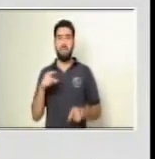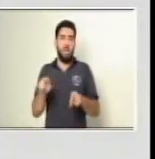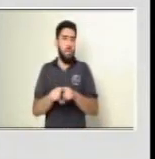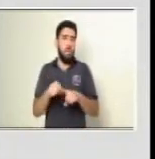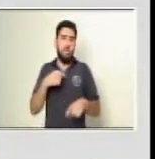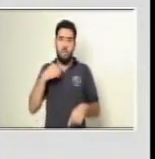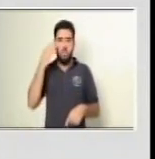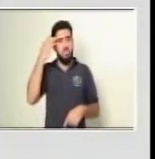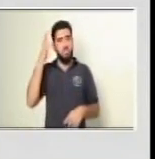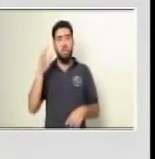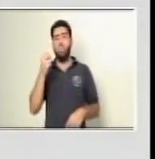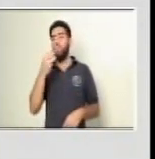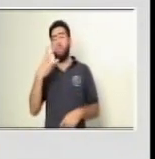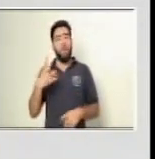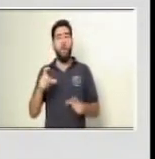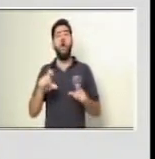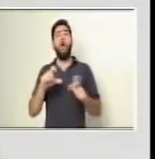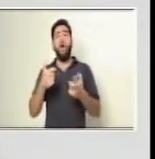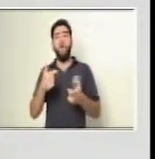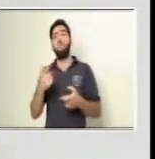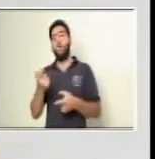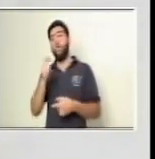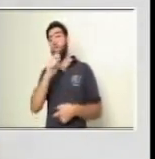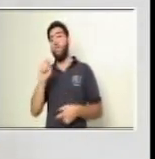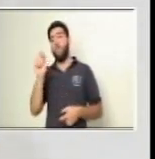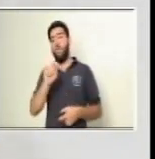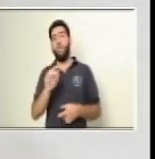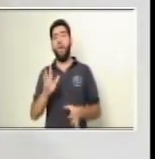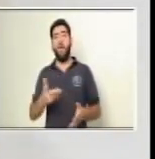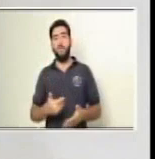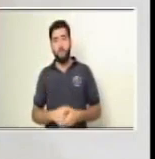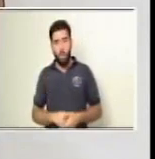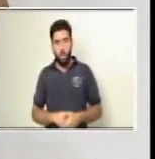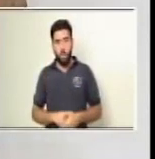sumado con su duplo nos da